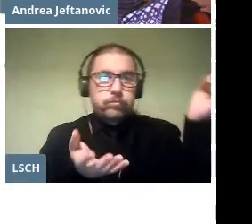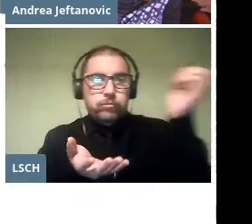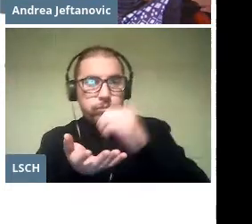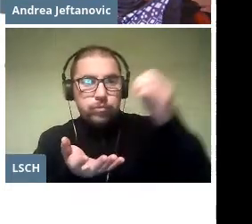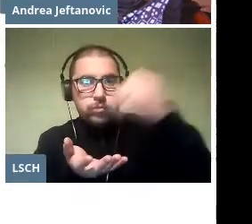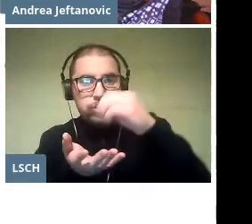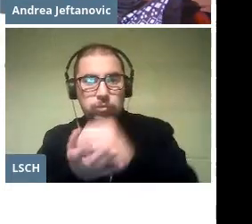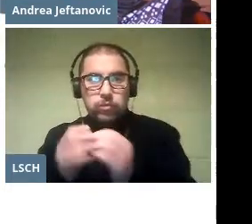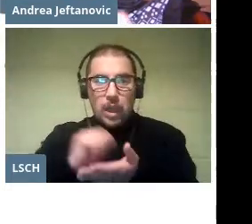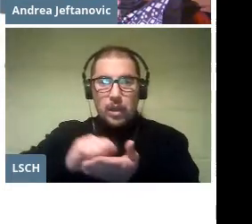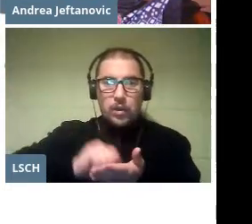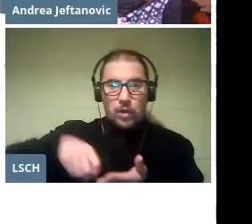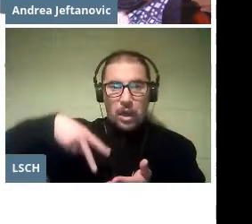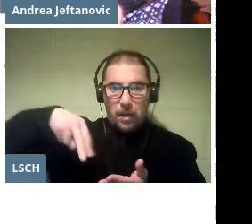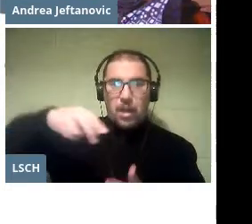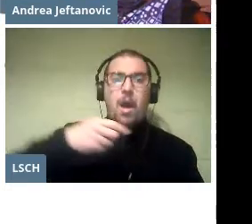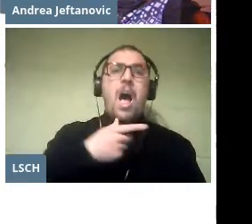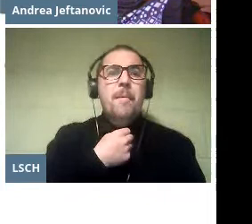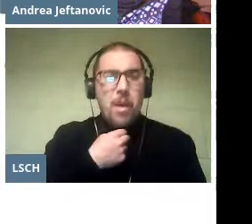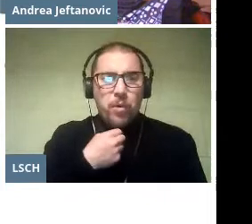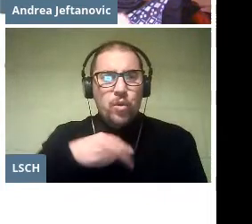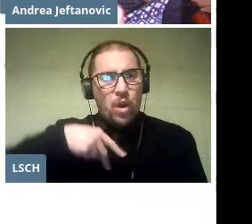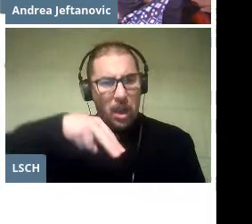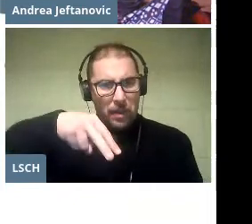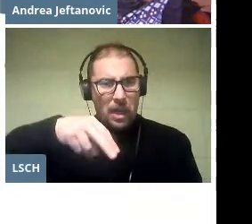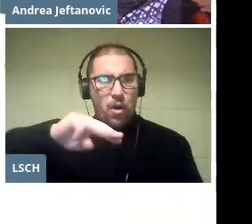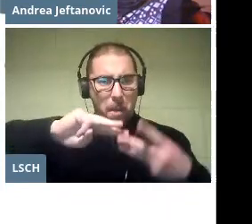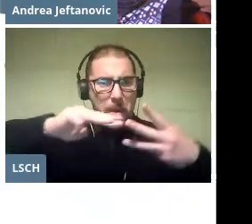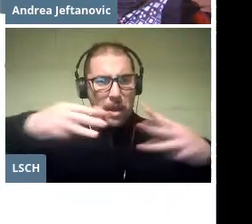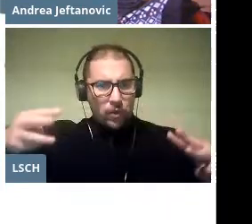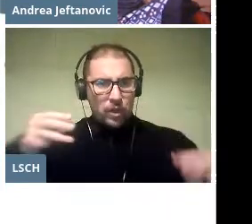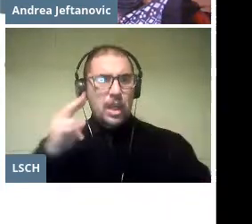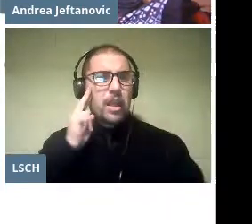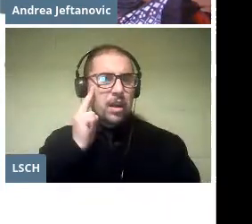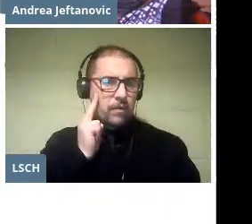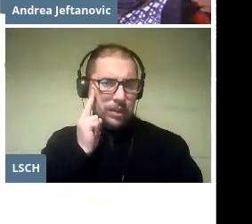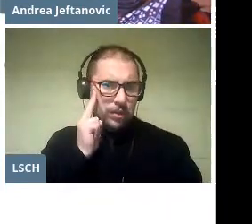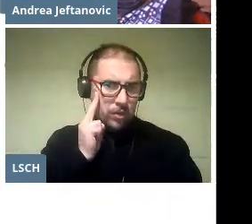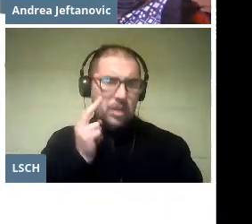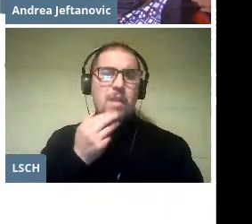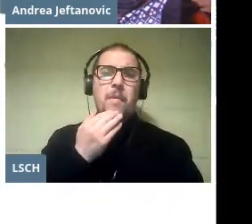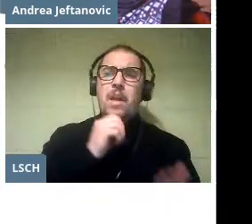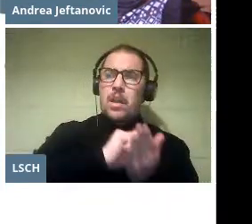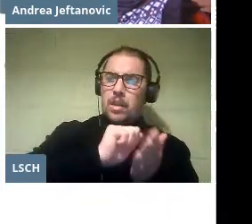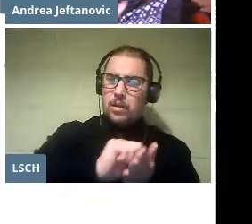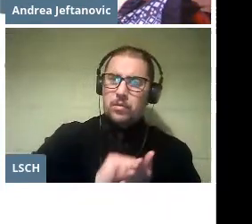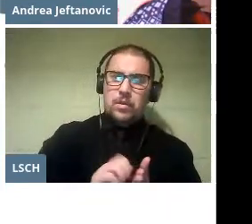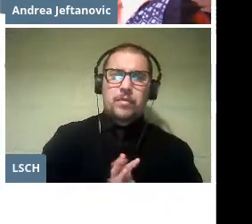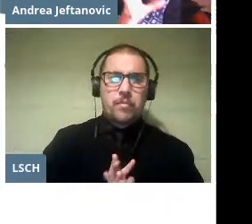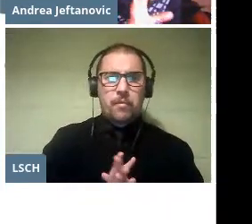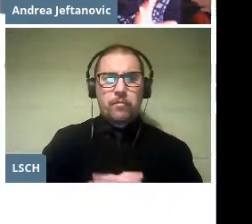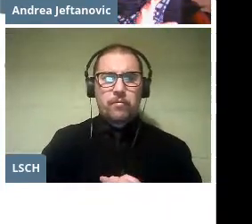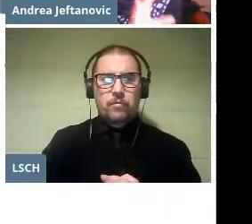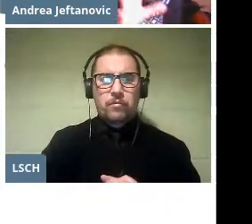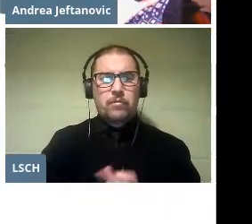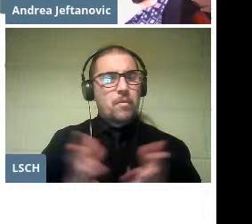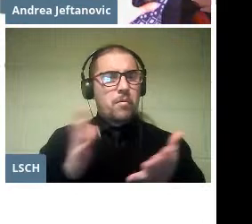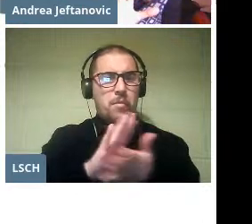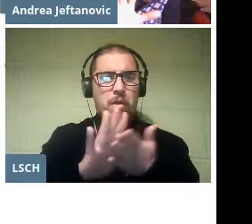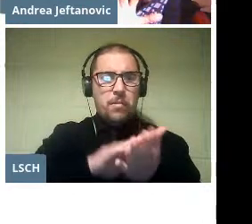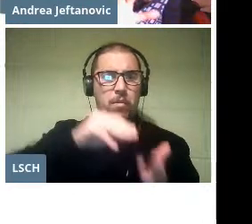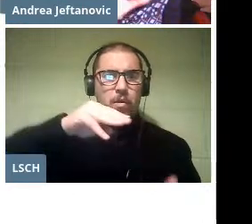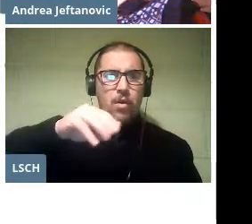caminantes. Me gustó hacer del caminar una metodología de meditación y de escritura. El mismo magma